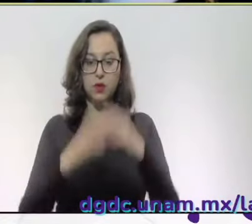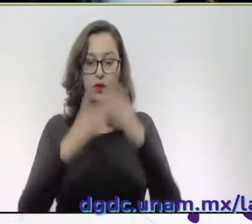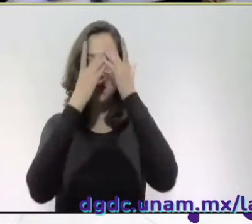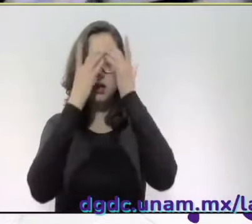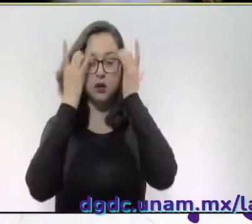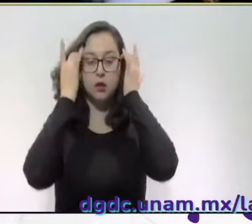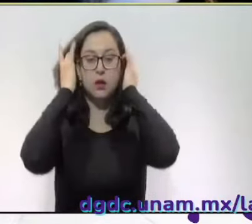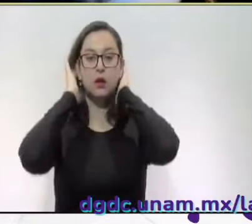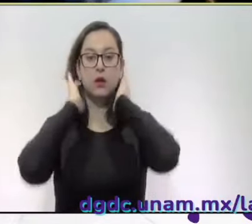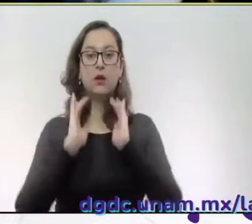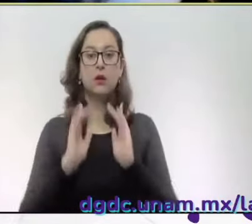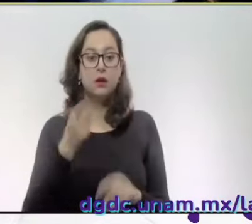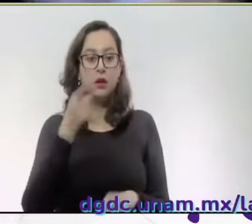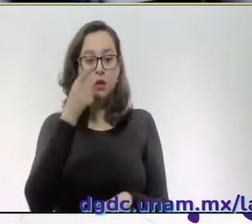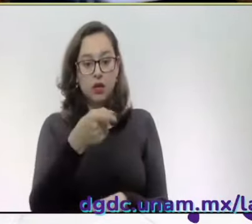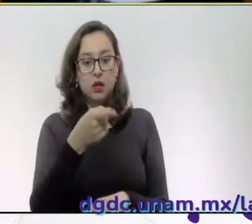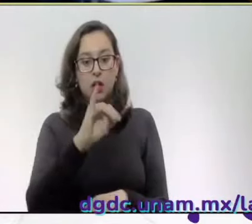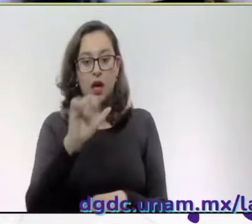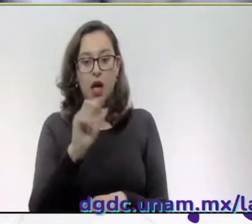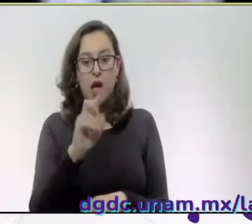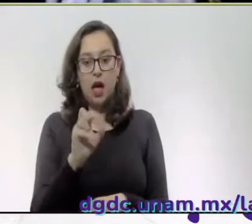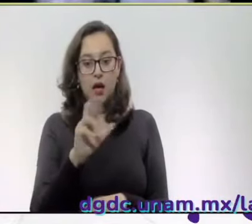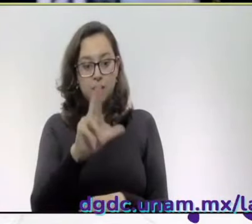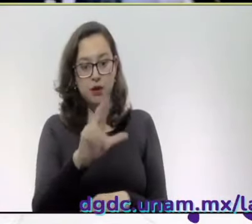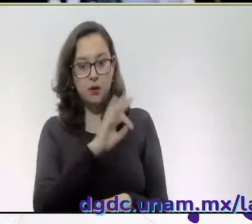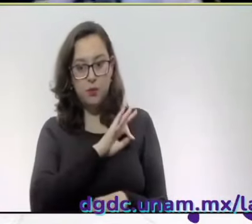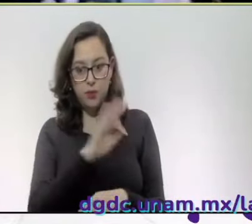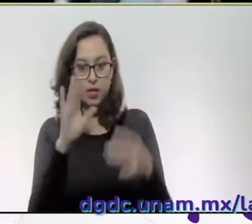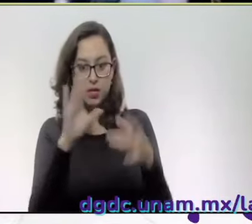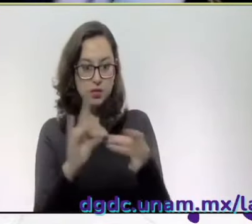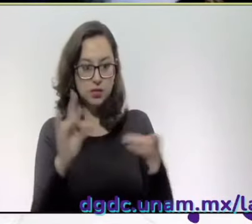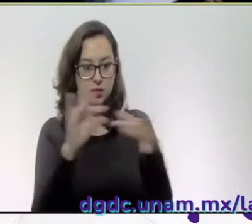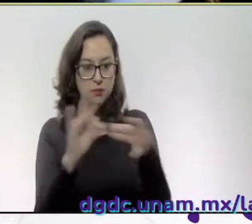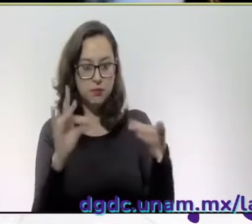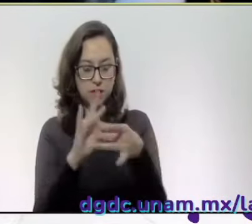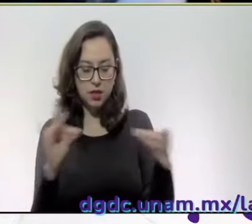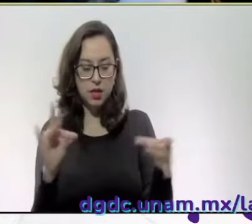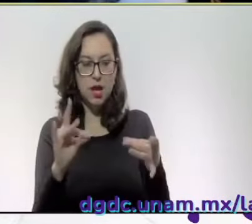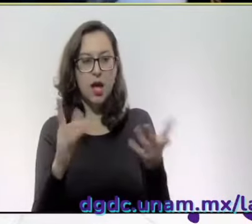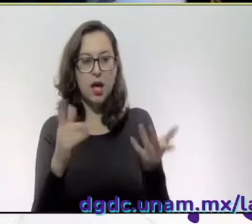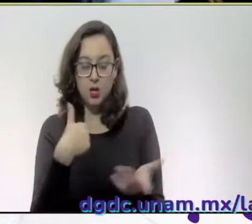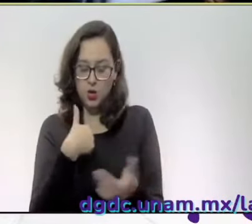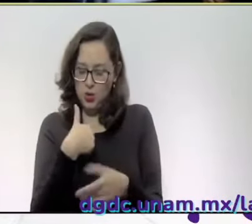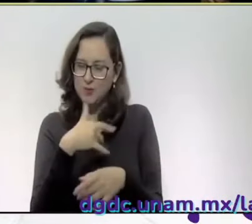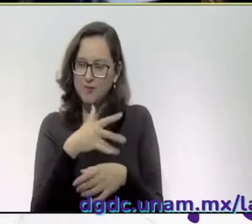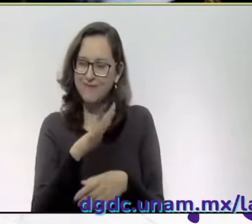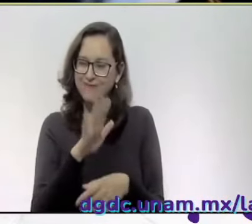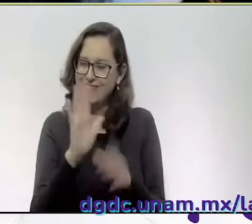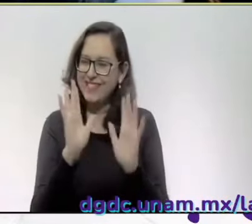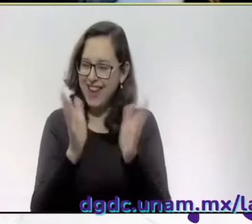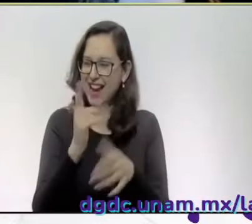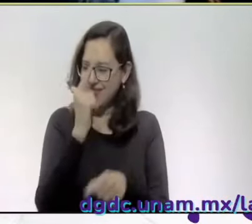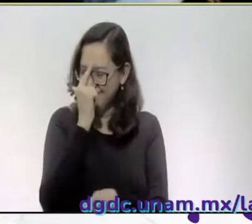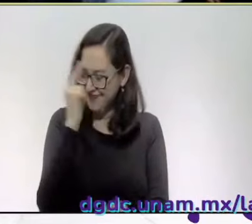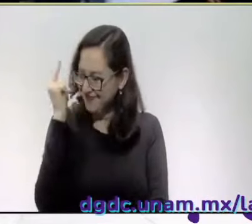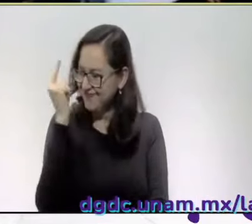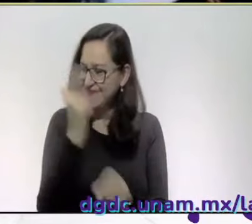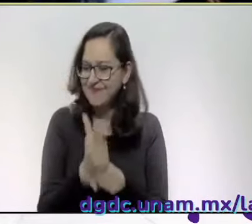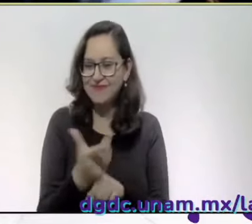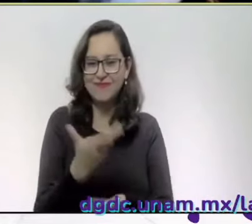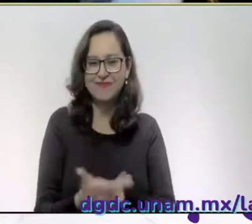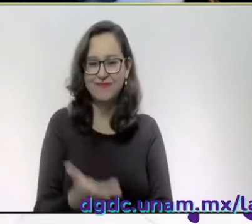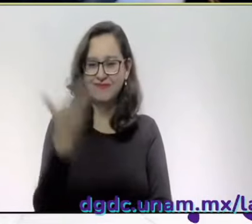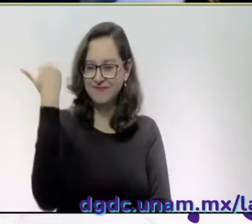invitación a que nos cuentes algún detalle, pero yo creo que ya, yo ya lo tengo. Es más, te voy a presionar a que nos lo cuentes, porque en algún video de Date un